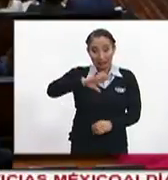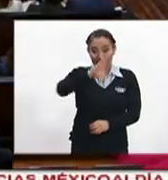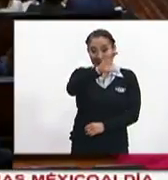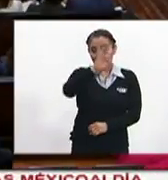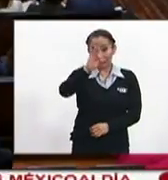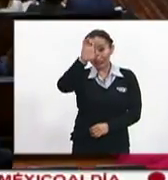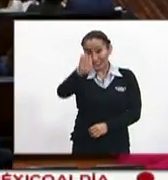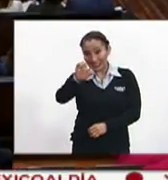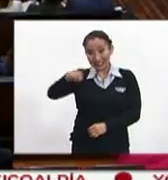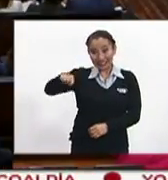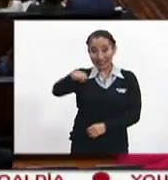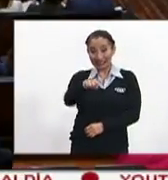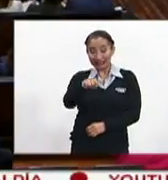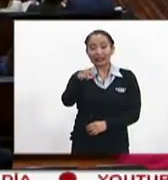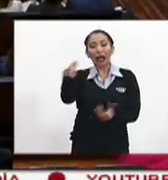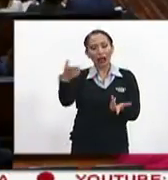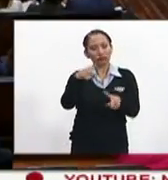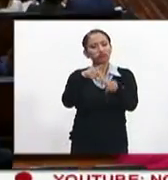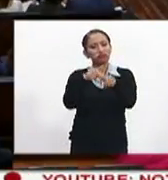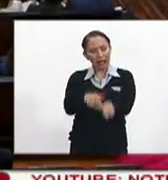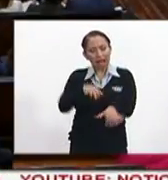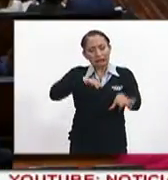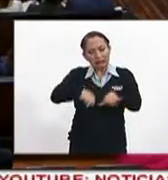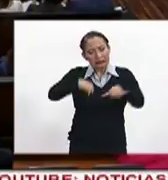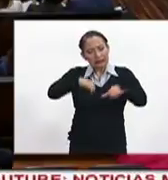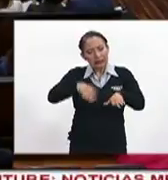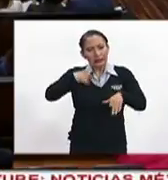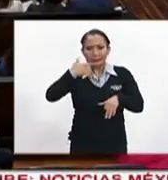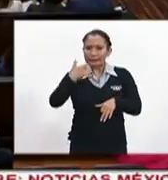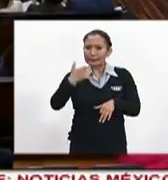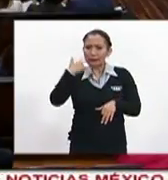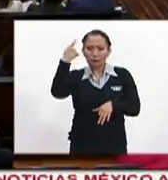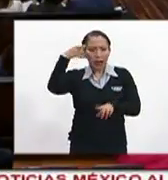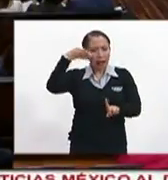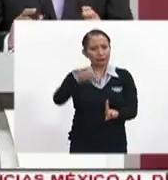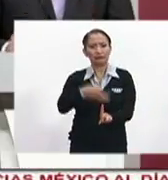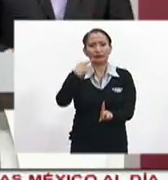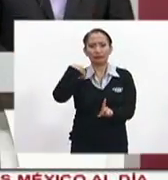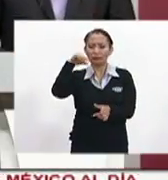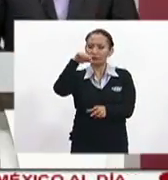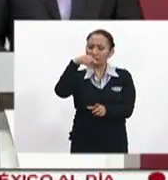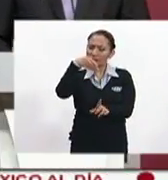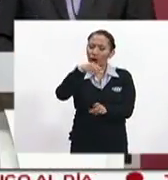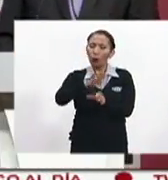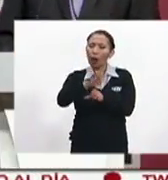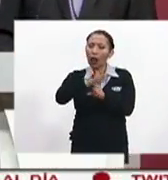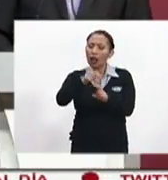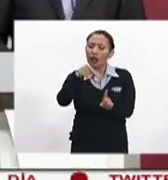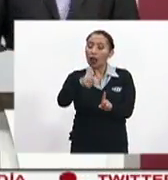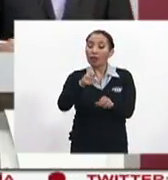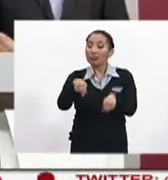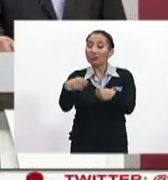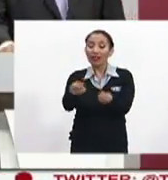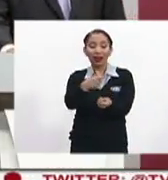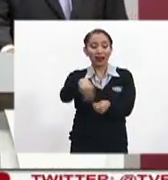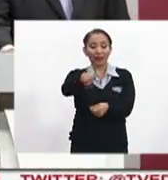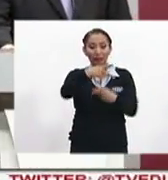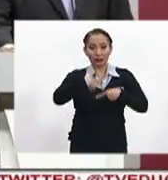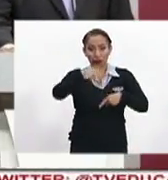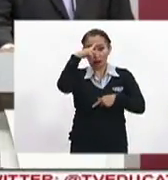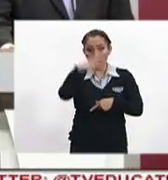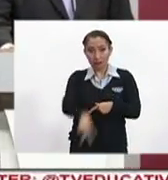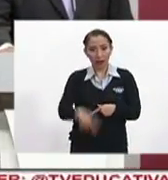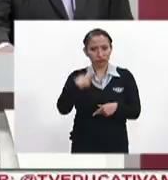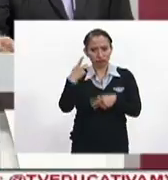Comisión Federal de Electricidad continúa trabajando con esmero en su objetivo central, que es brindar a los mexicanos,